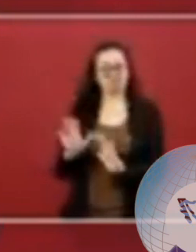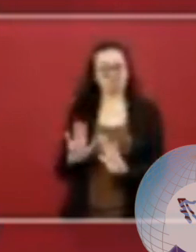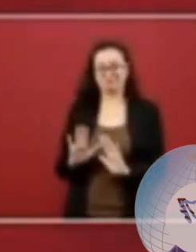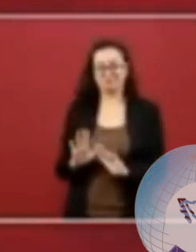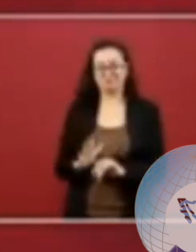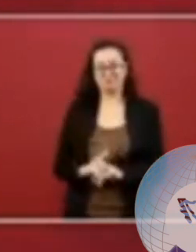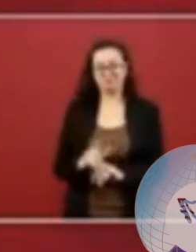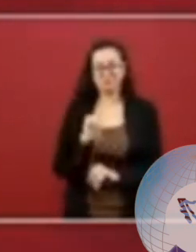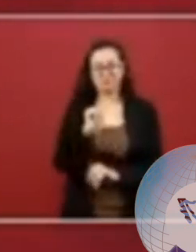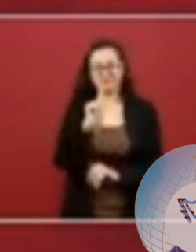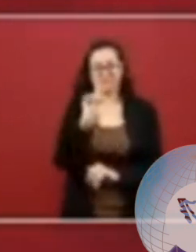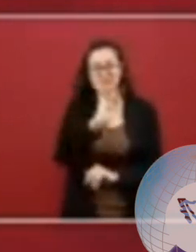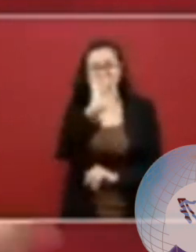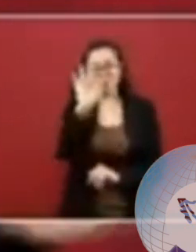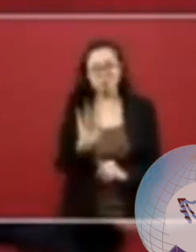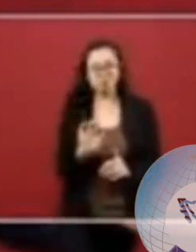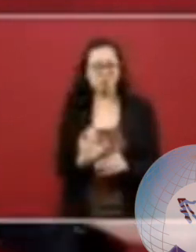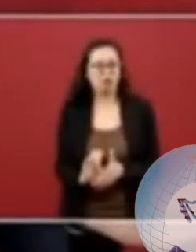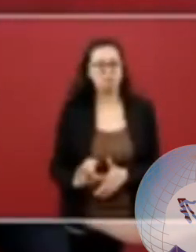el 70%.